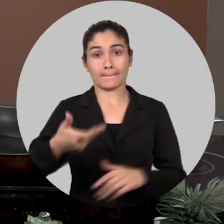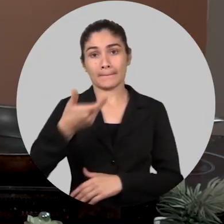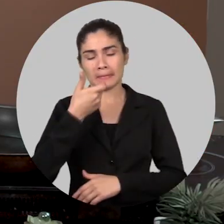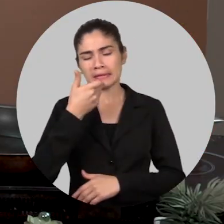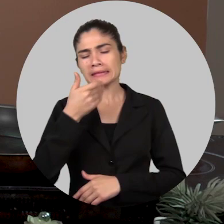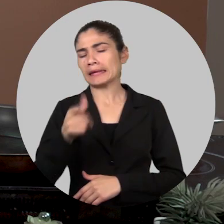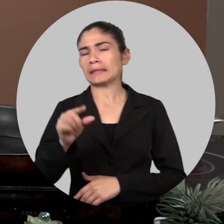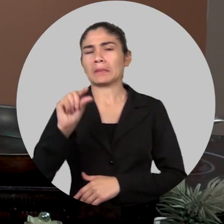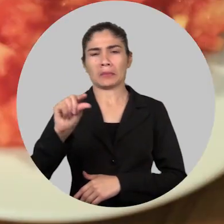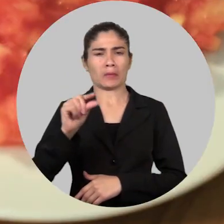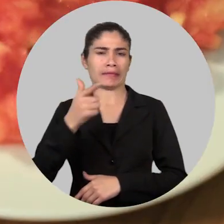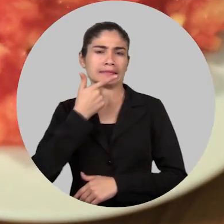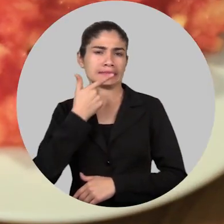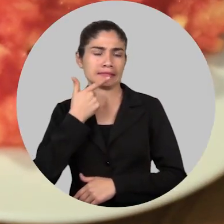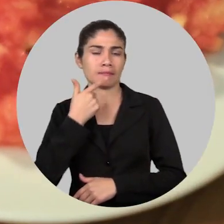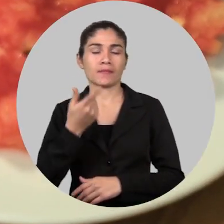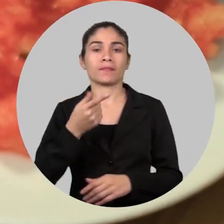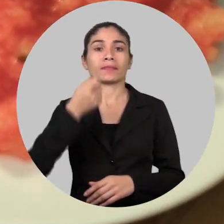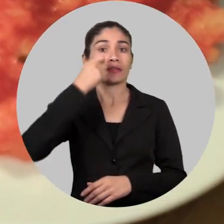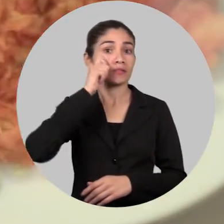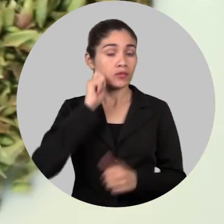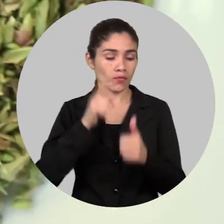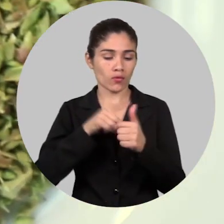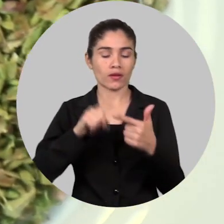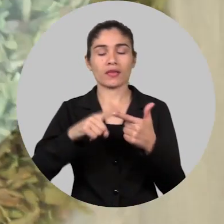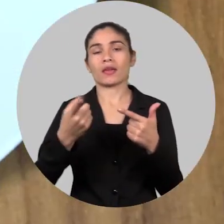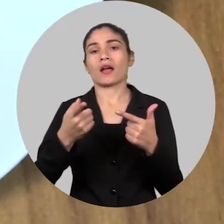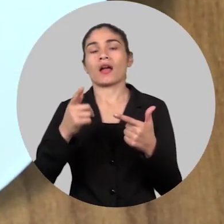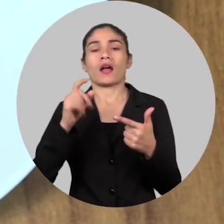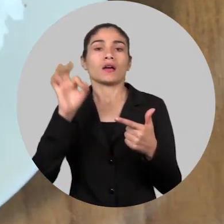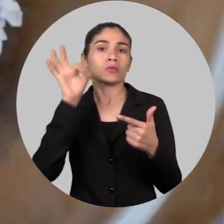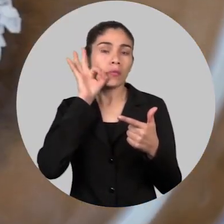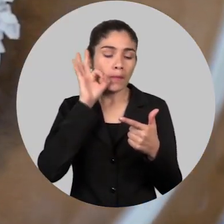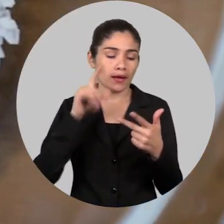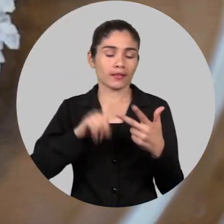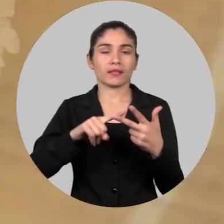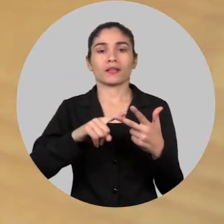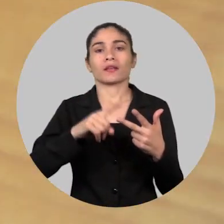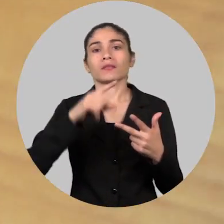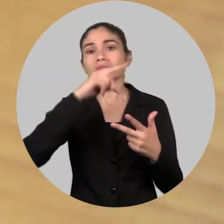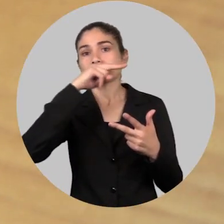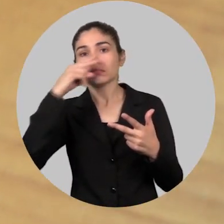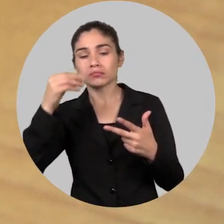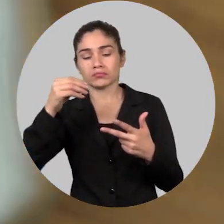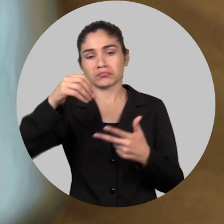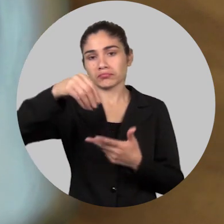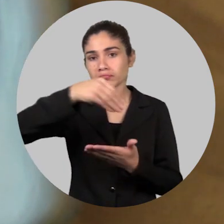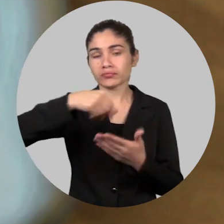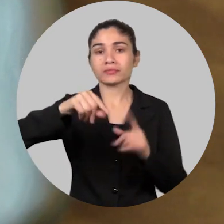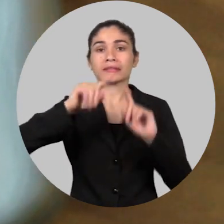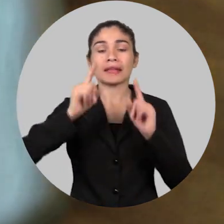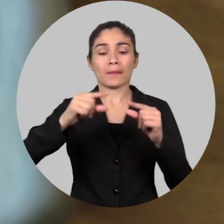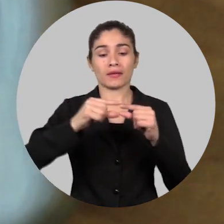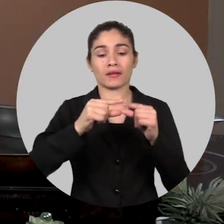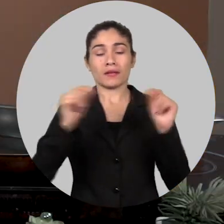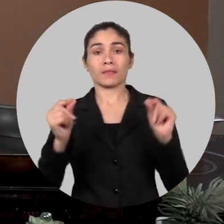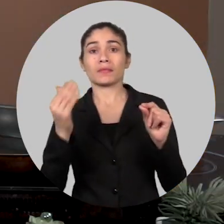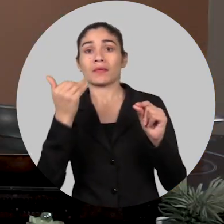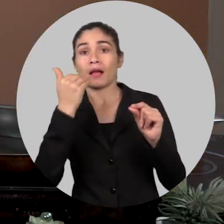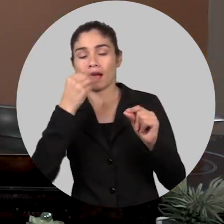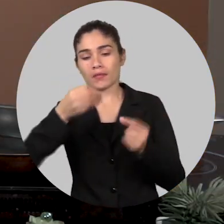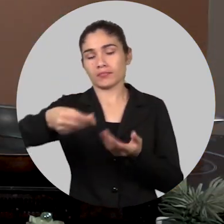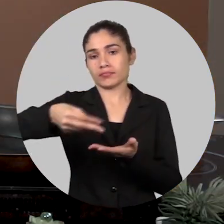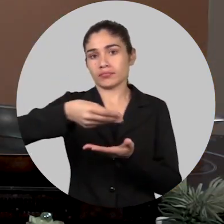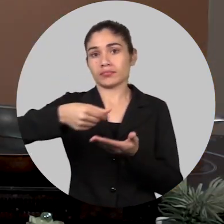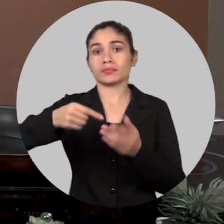Pocos ingredientes. Tenemos cebolla, tomate, orégano, ají, sal, aceite por supuesto y azúcar para